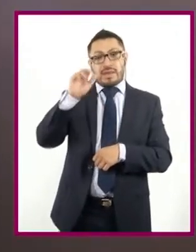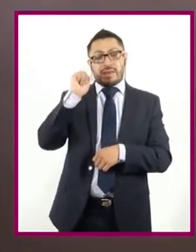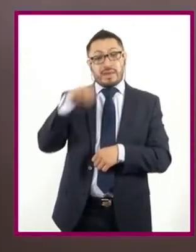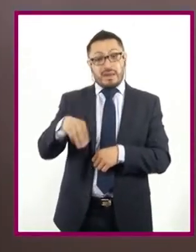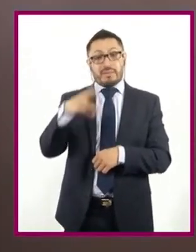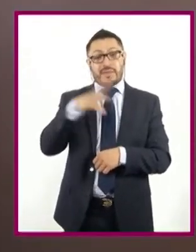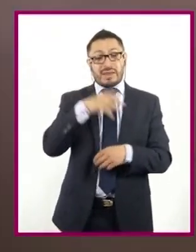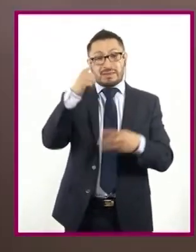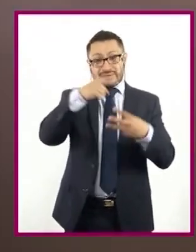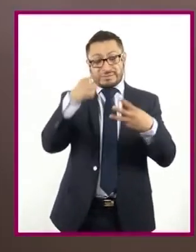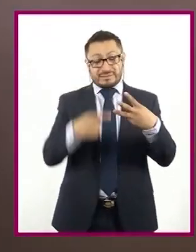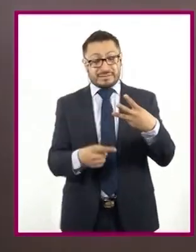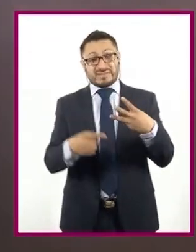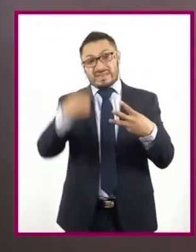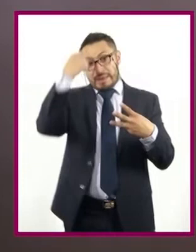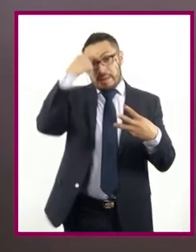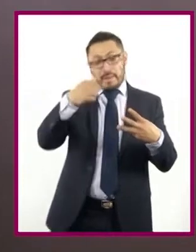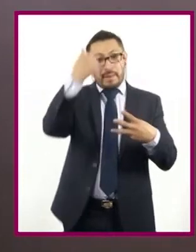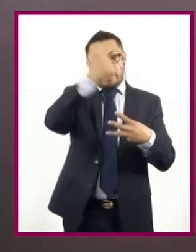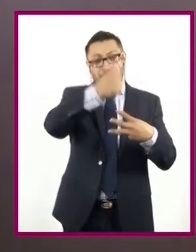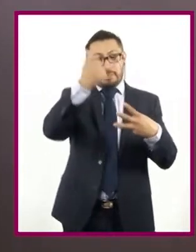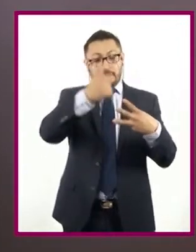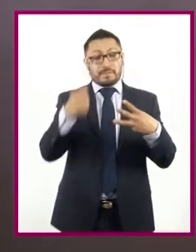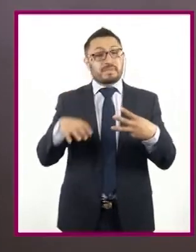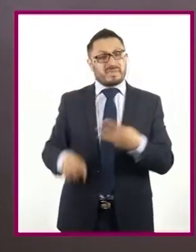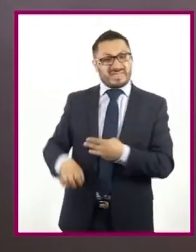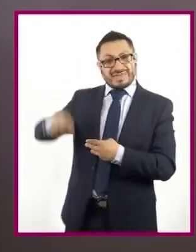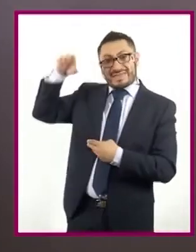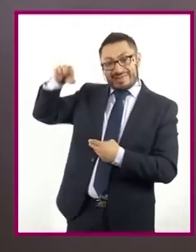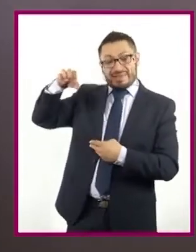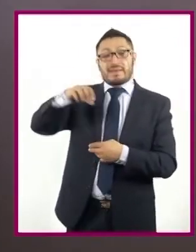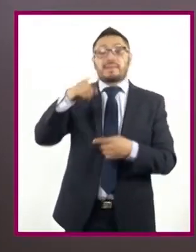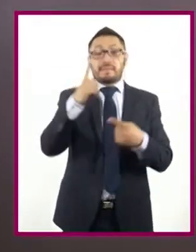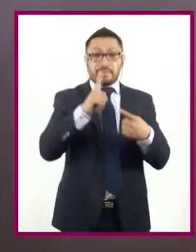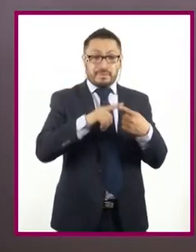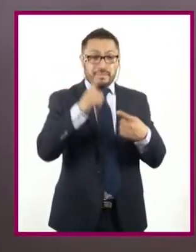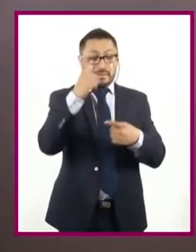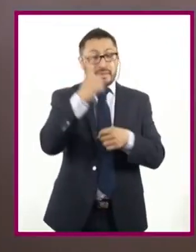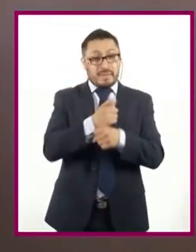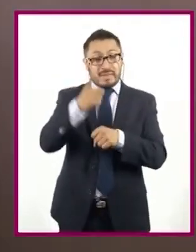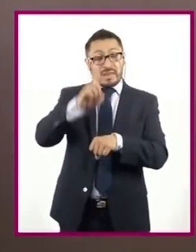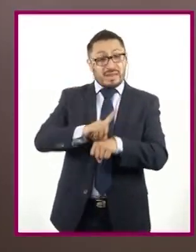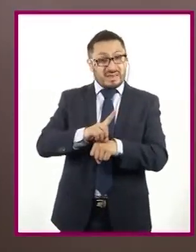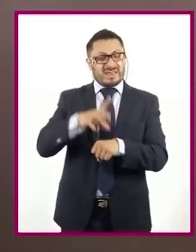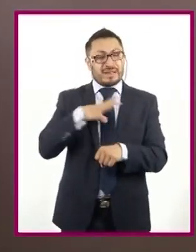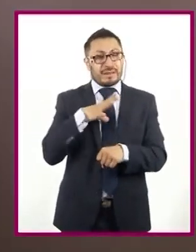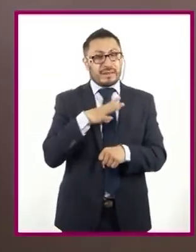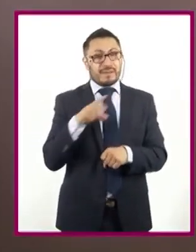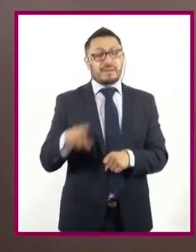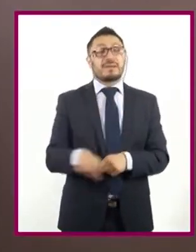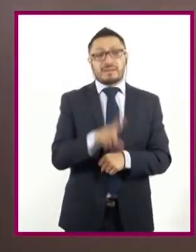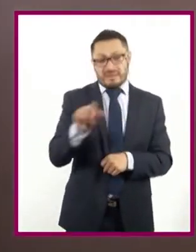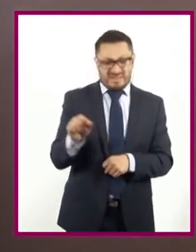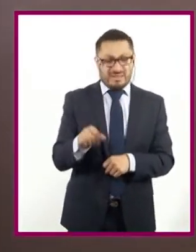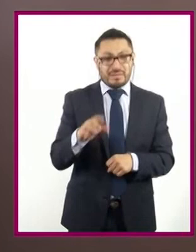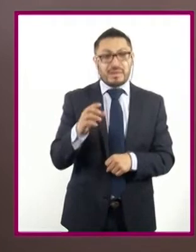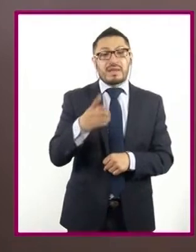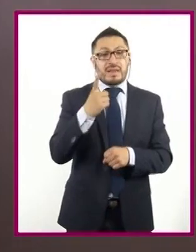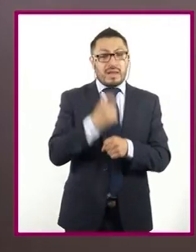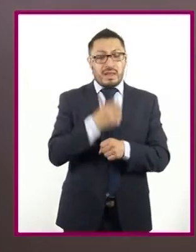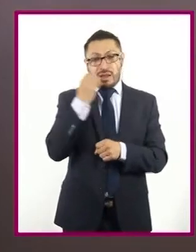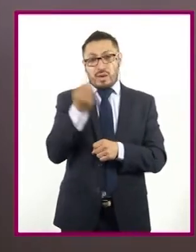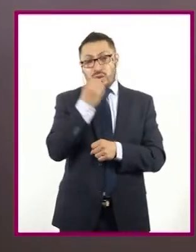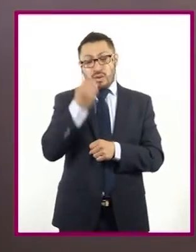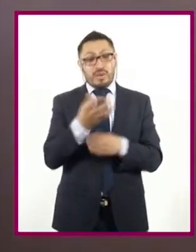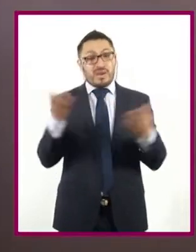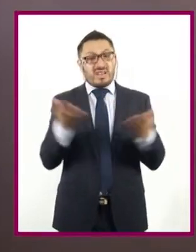se divide para cada edad, podríamos decirle. En el primer día se va, después de hacer la primera oración, se